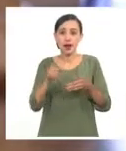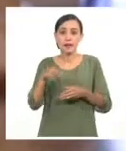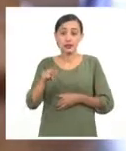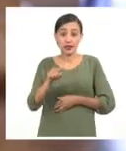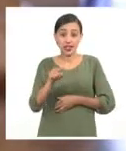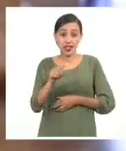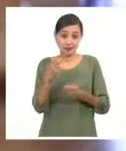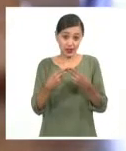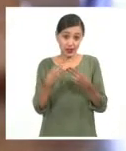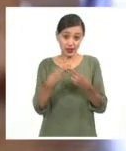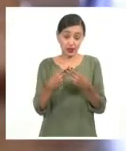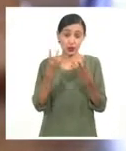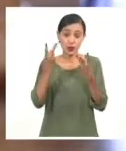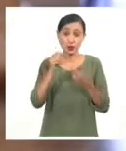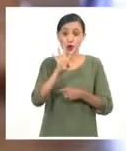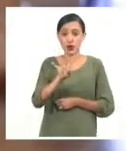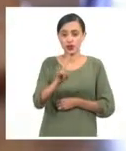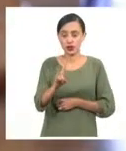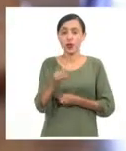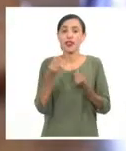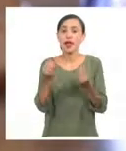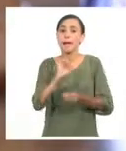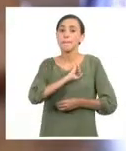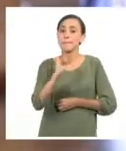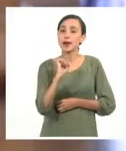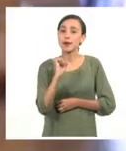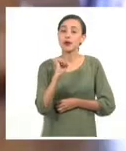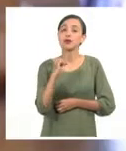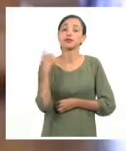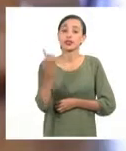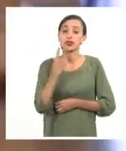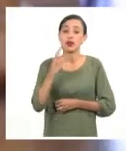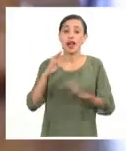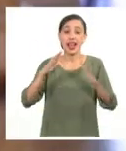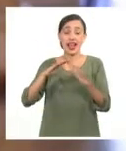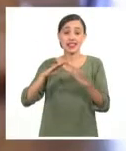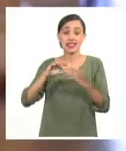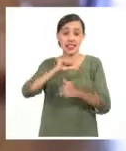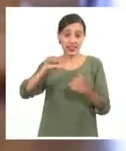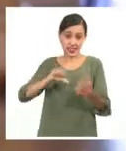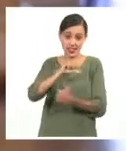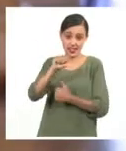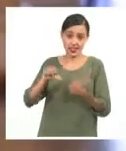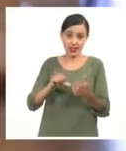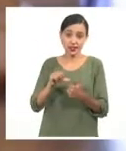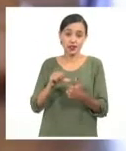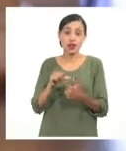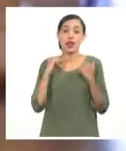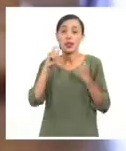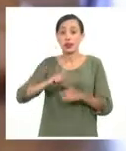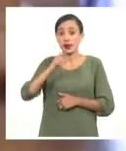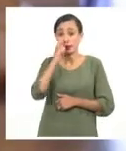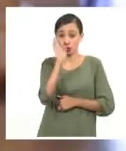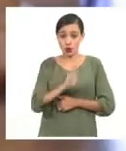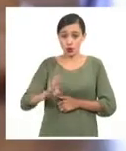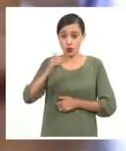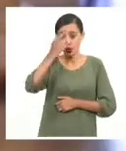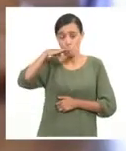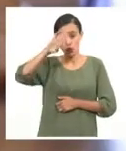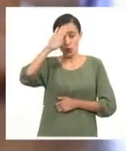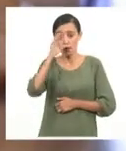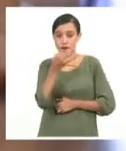edición 41 entregará el Premio Internacional Casa del Caribe al doctor Eduardo Martínez, director de BioCuba Pharma. El